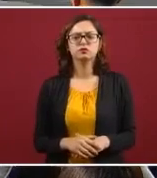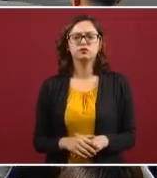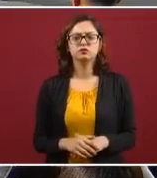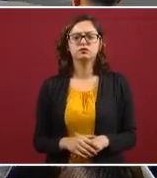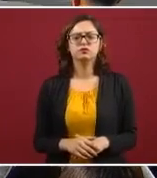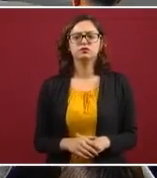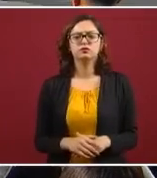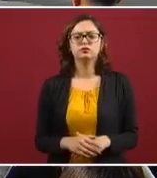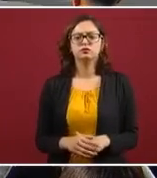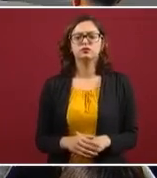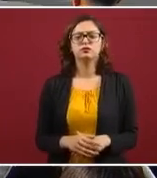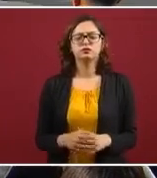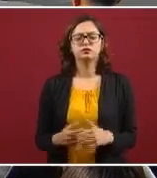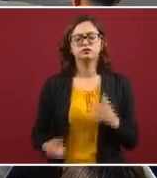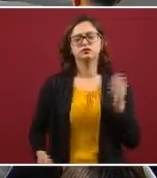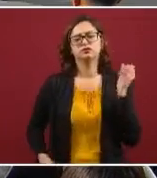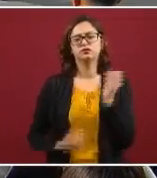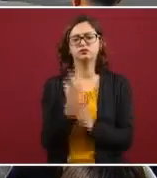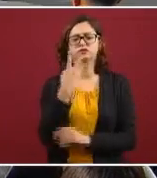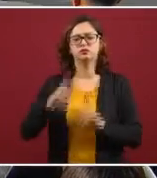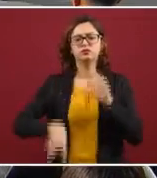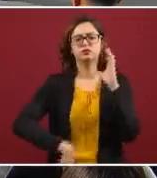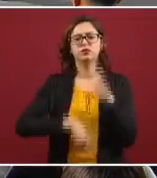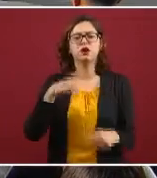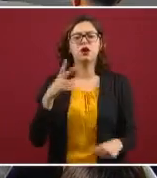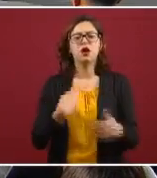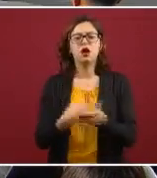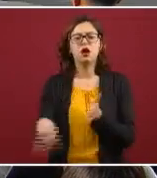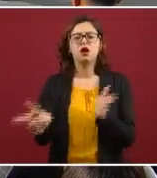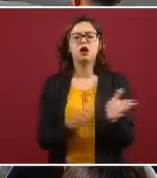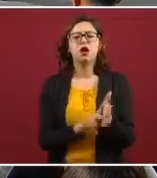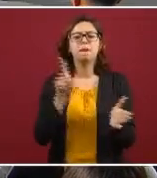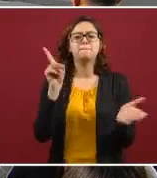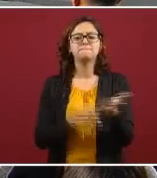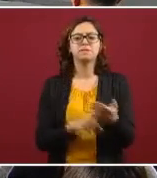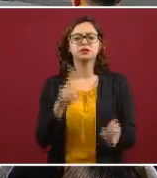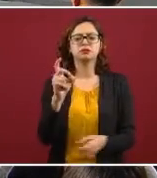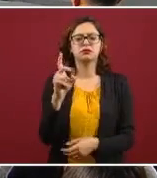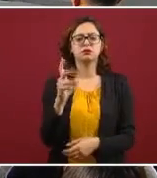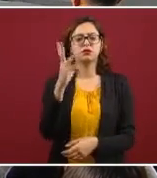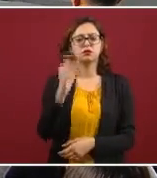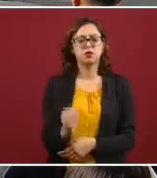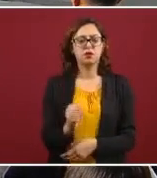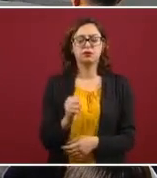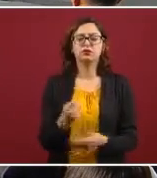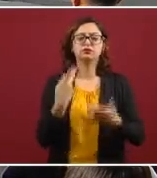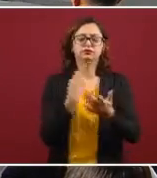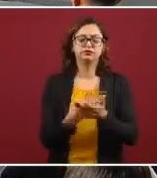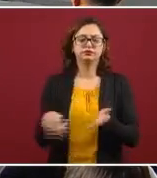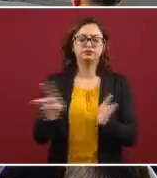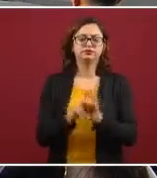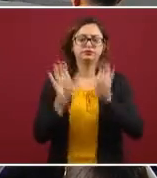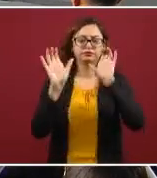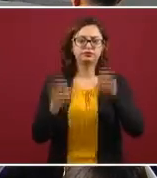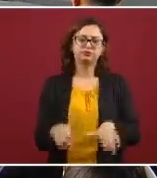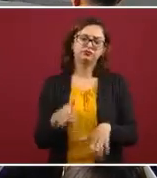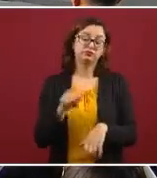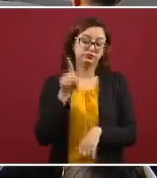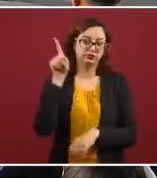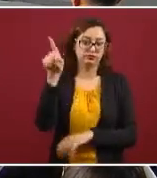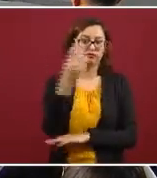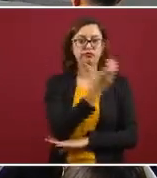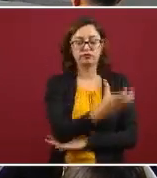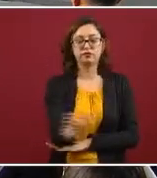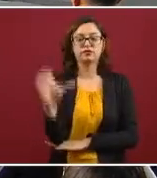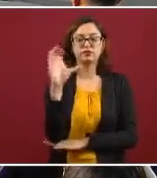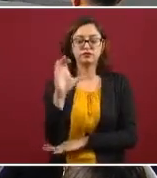1.039 plazas para el personal en el ámbito rural permanente para trabajadores en